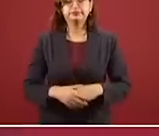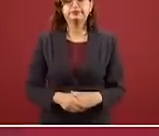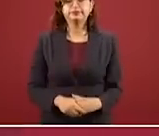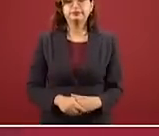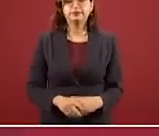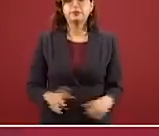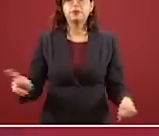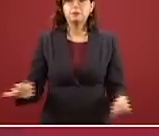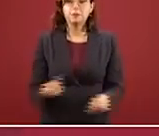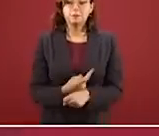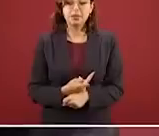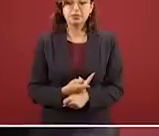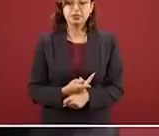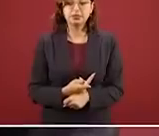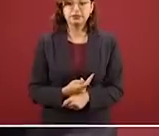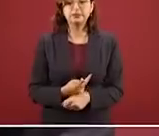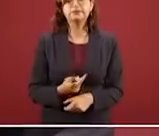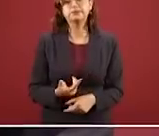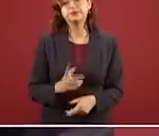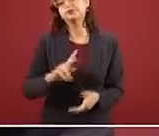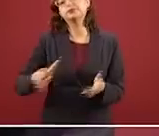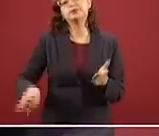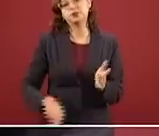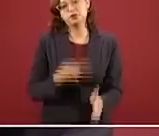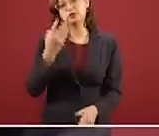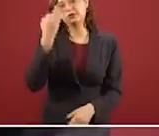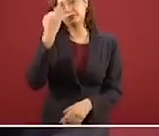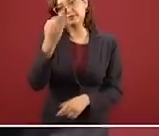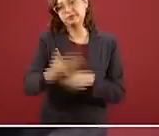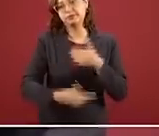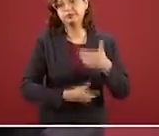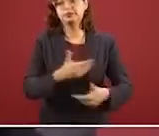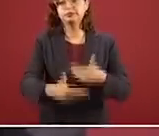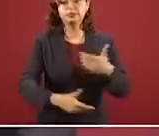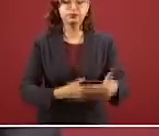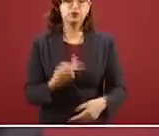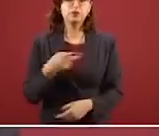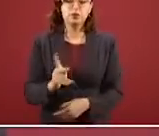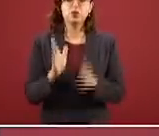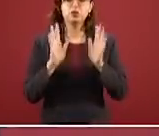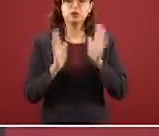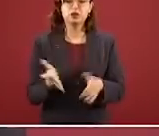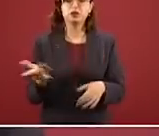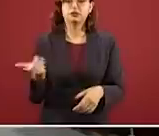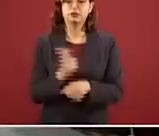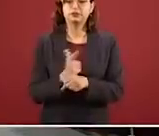se demorara el proceso. Pero lo está viendo la